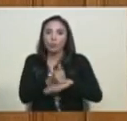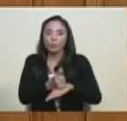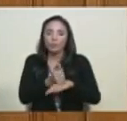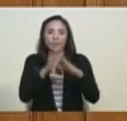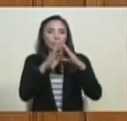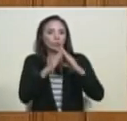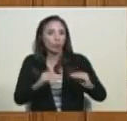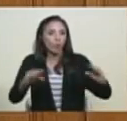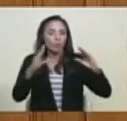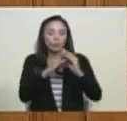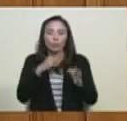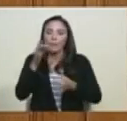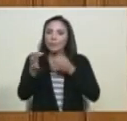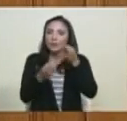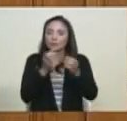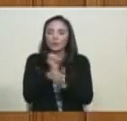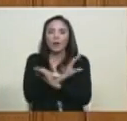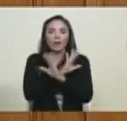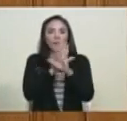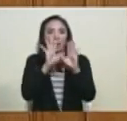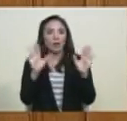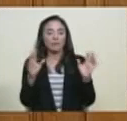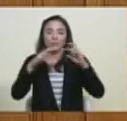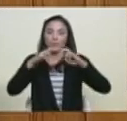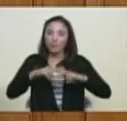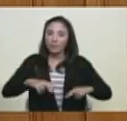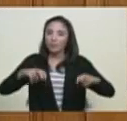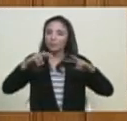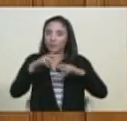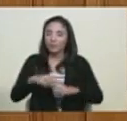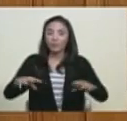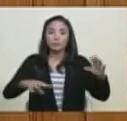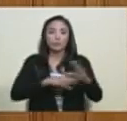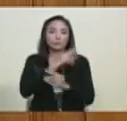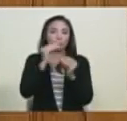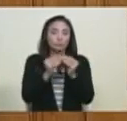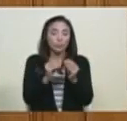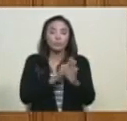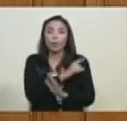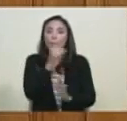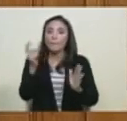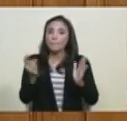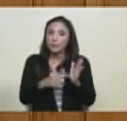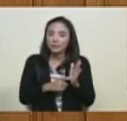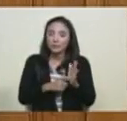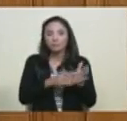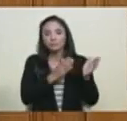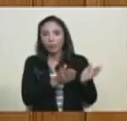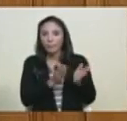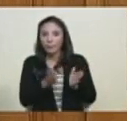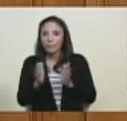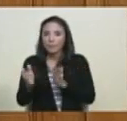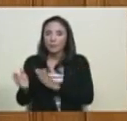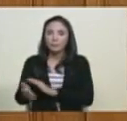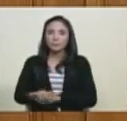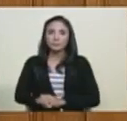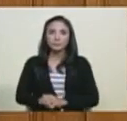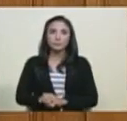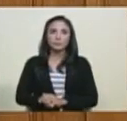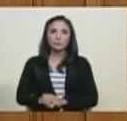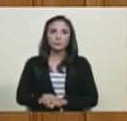Todos. Así que la investigación va muy completa, muy avanzada. Y yo